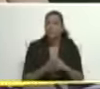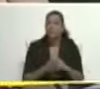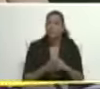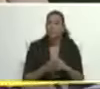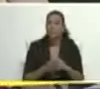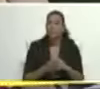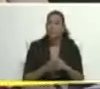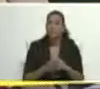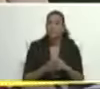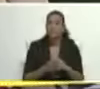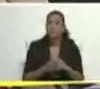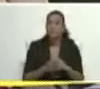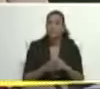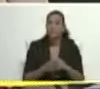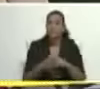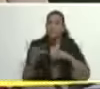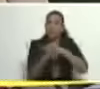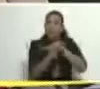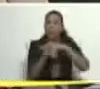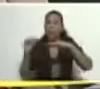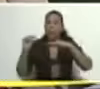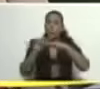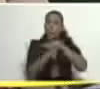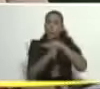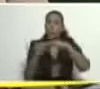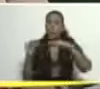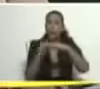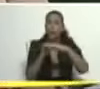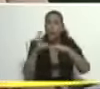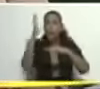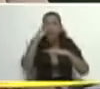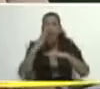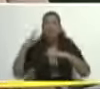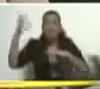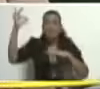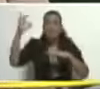De San Martín, San Eustaquio,